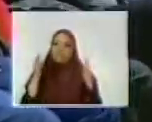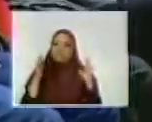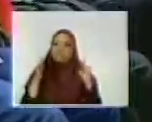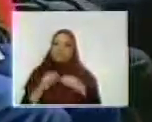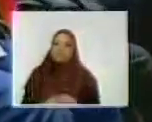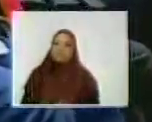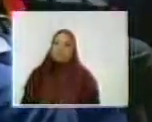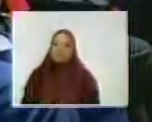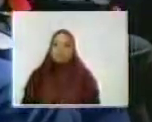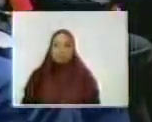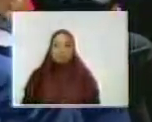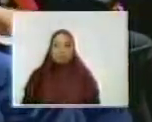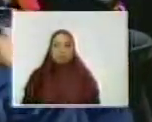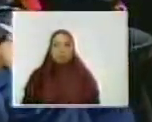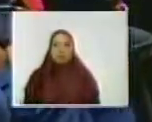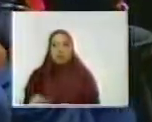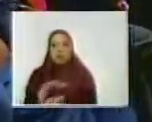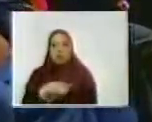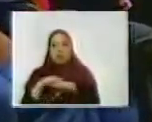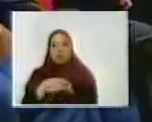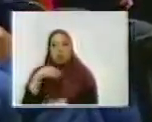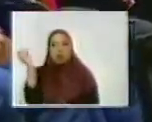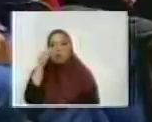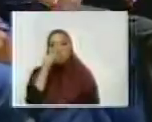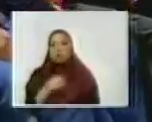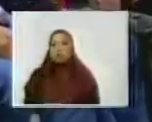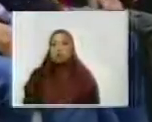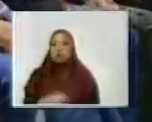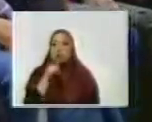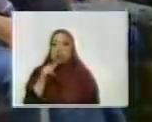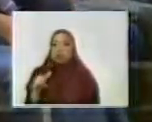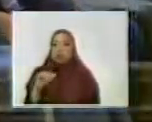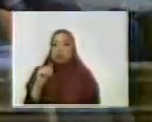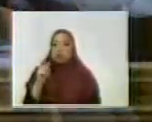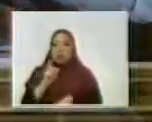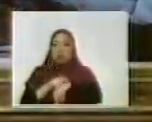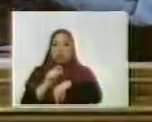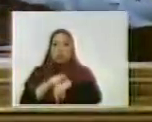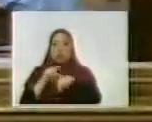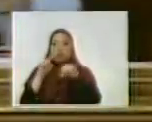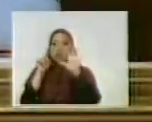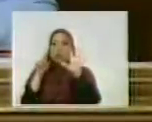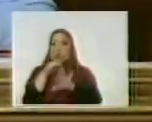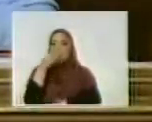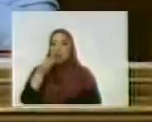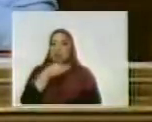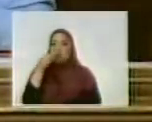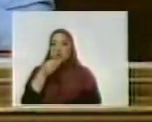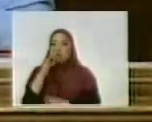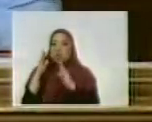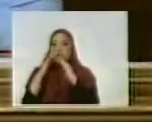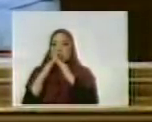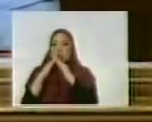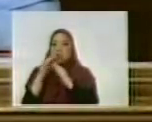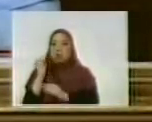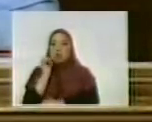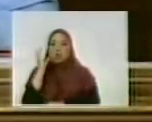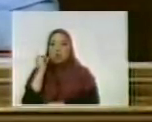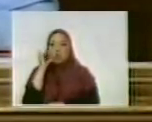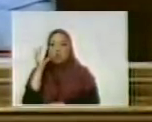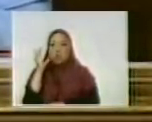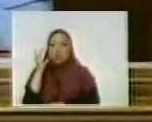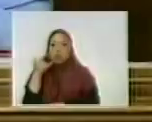Las constituyentes, perdón, anuncio además que a partir de las 18 horas, 6 de la tarde ahora, en la Casa Amarilla comienza la